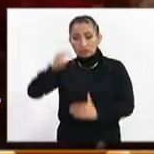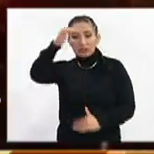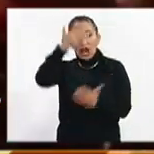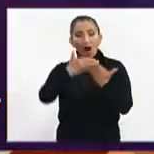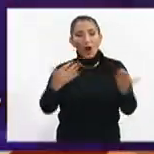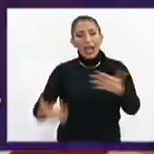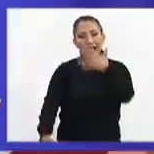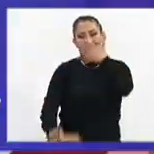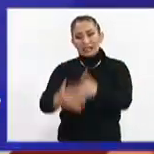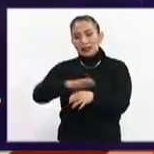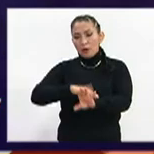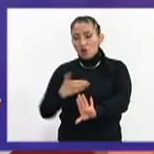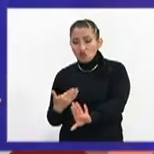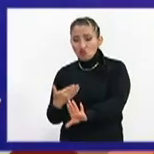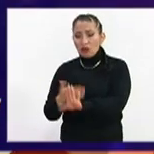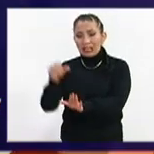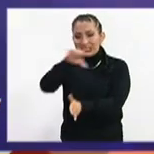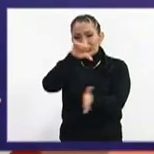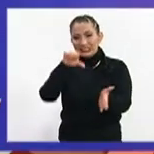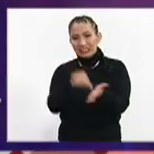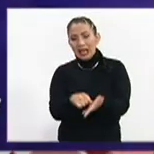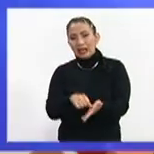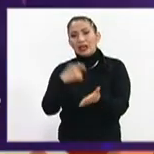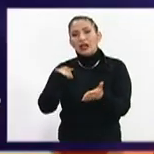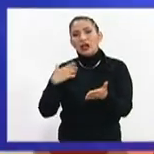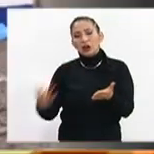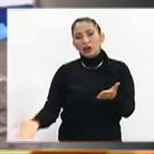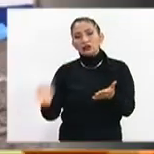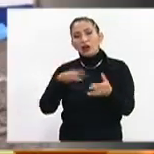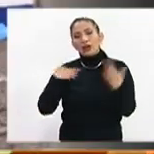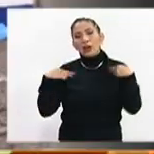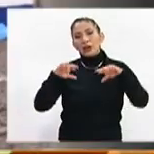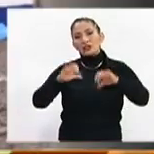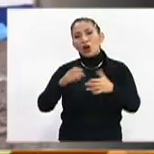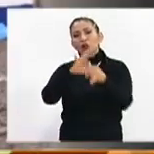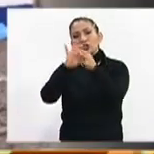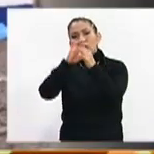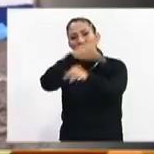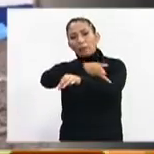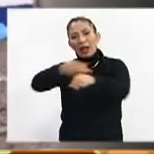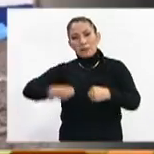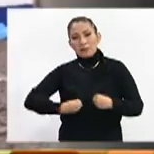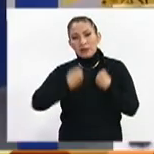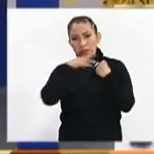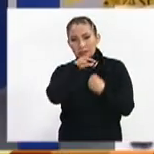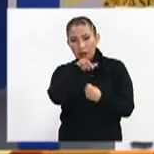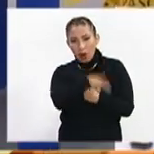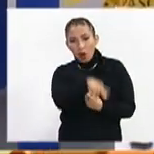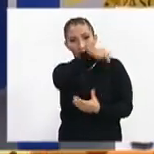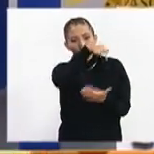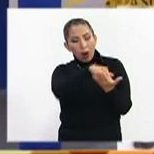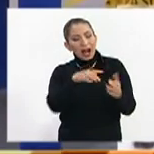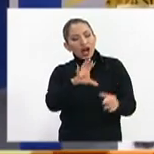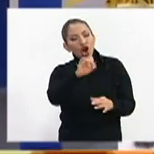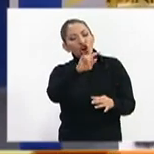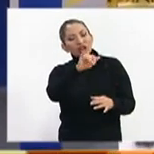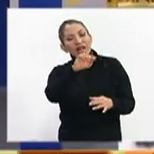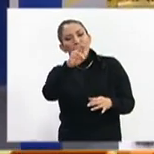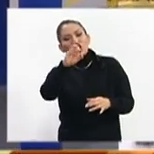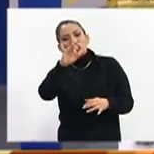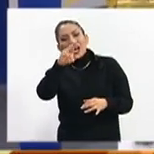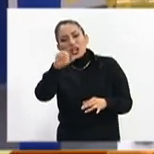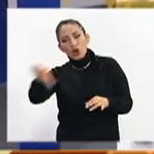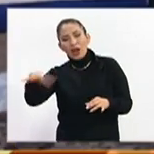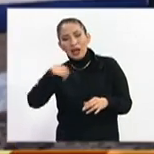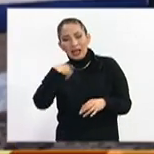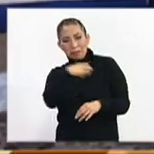a 15 tras el ataque al Centro de Rehabilitación Uniendo Familias para Vivir Mejor, ubicado en la colonia Rosario,